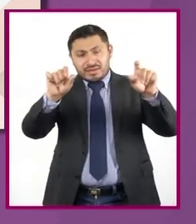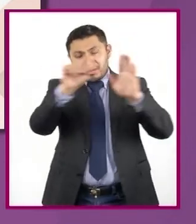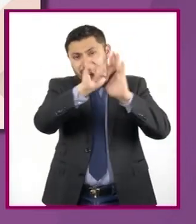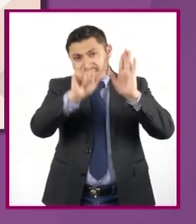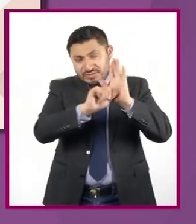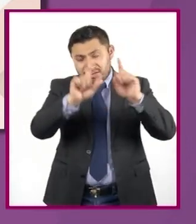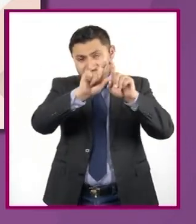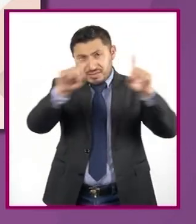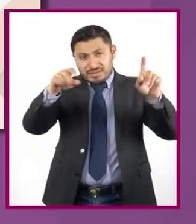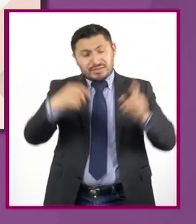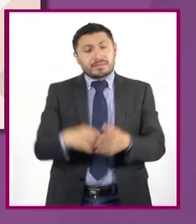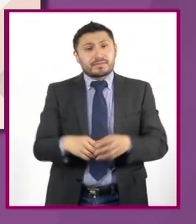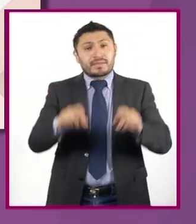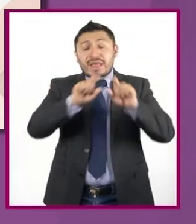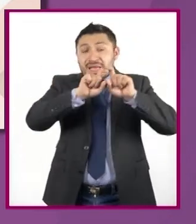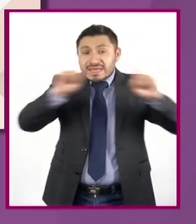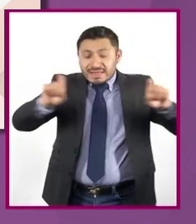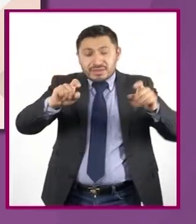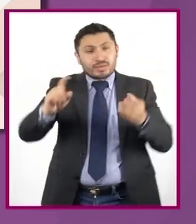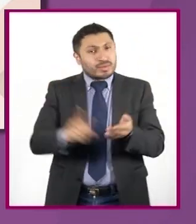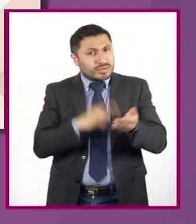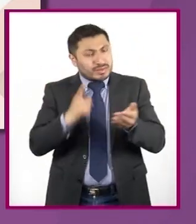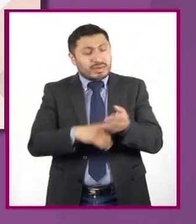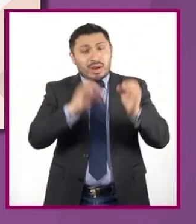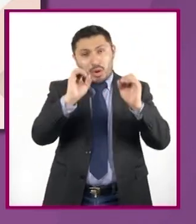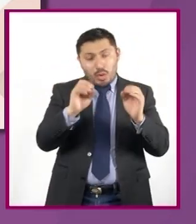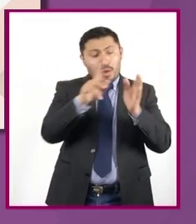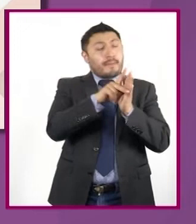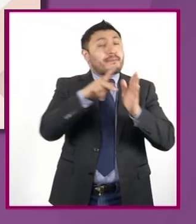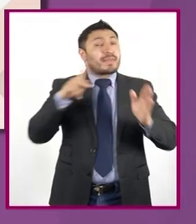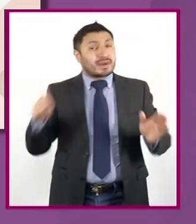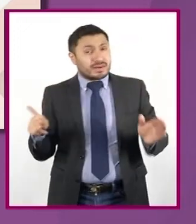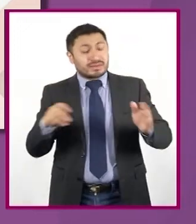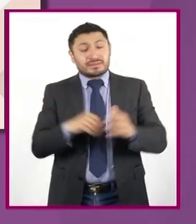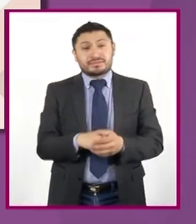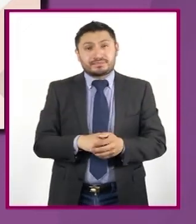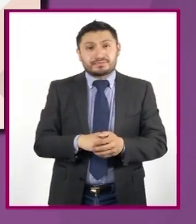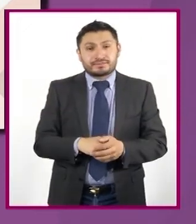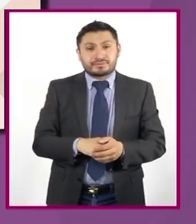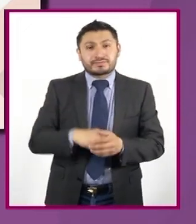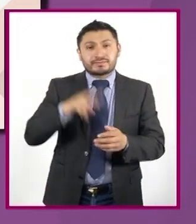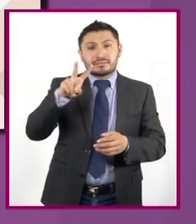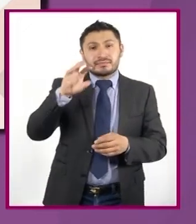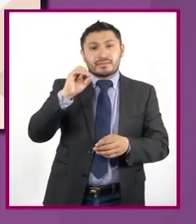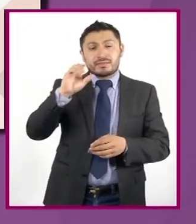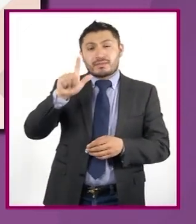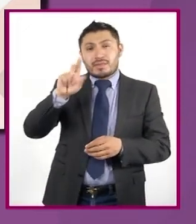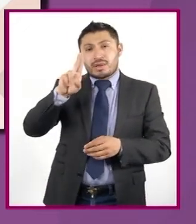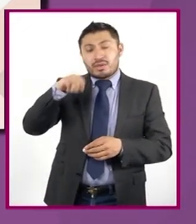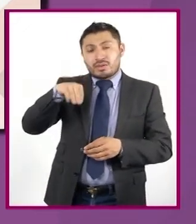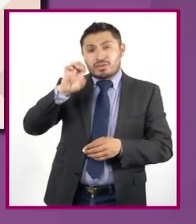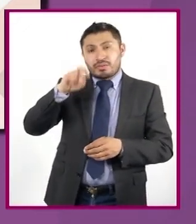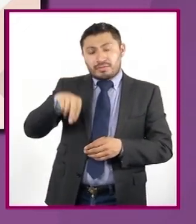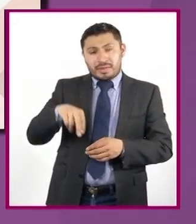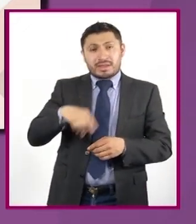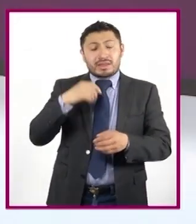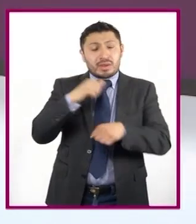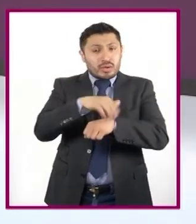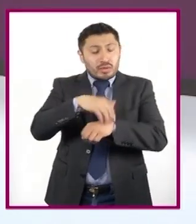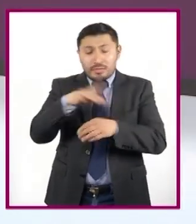artículo, título de la revista o periódico, volumen, número de